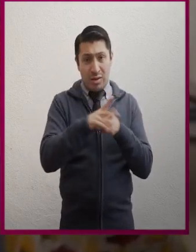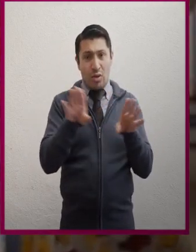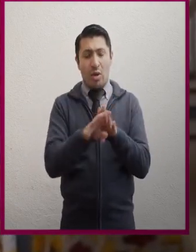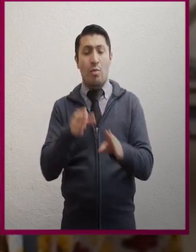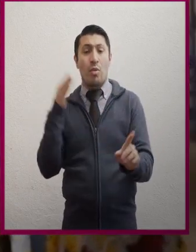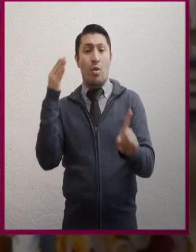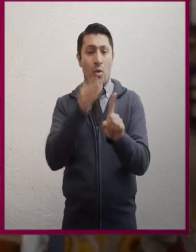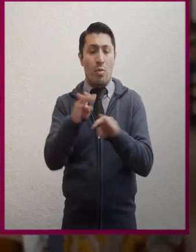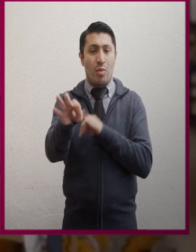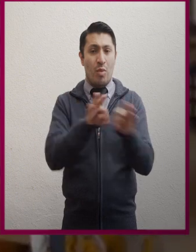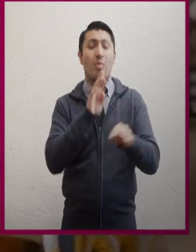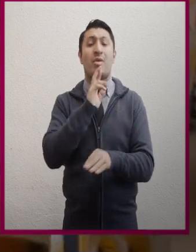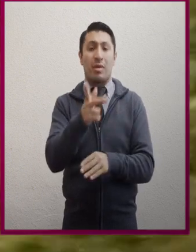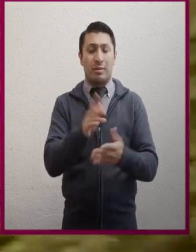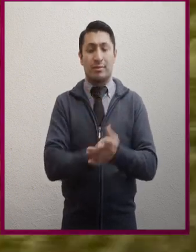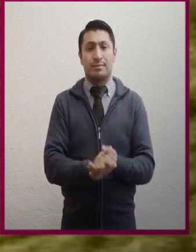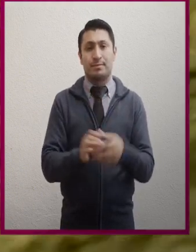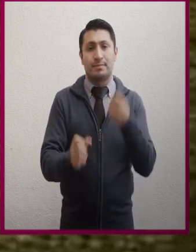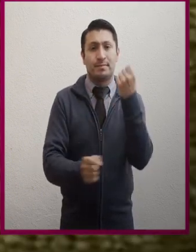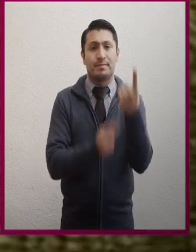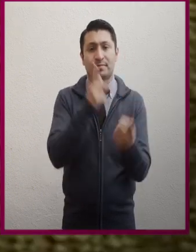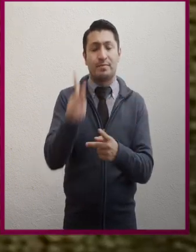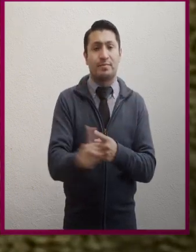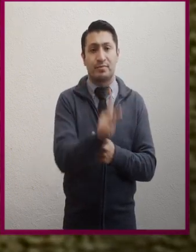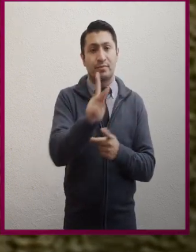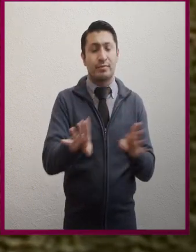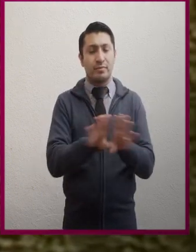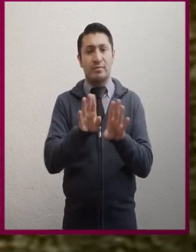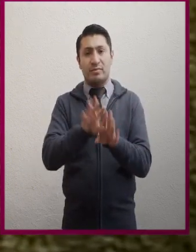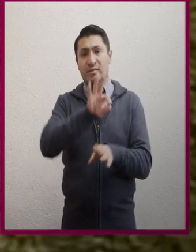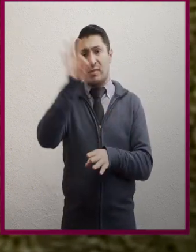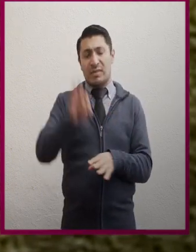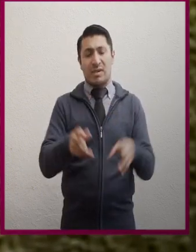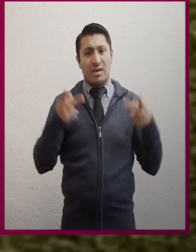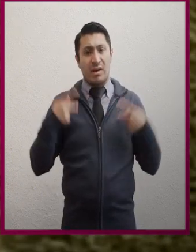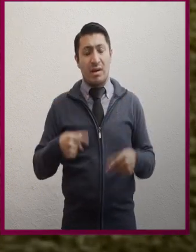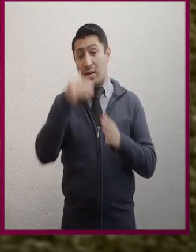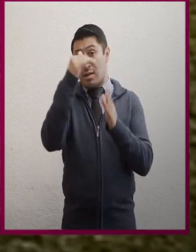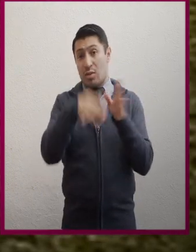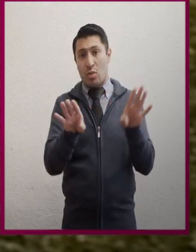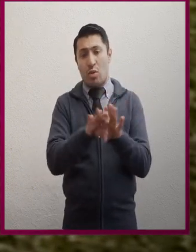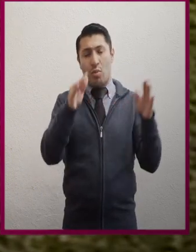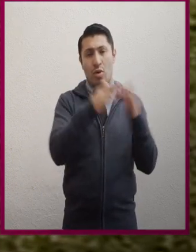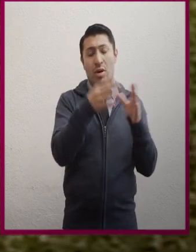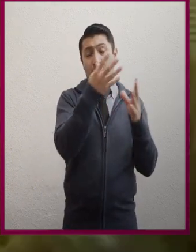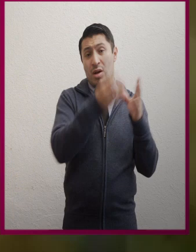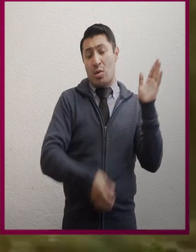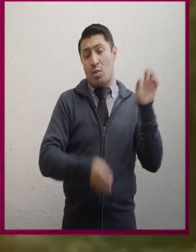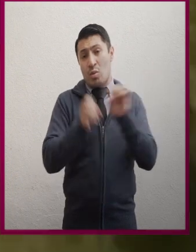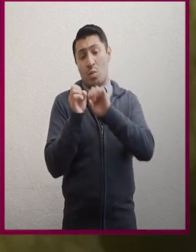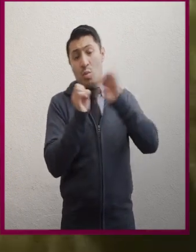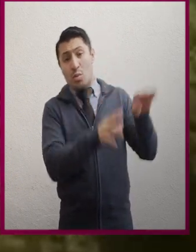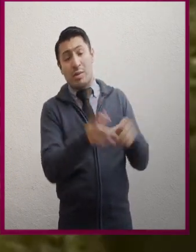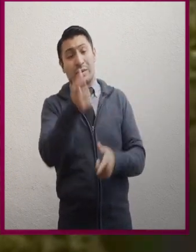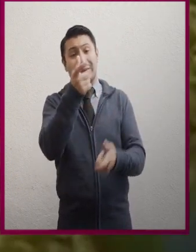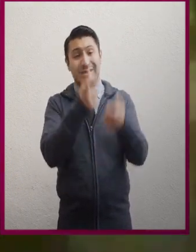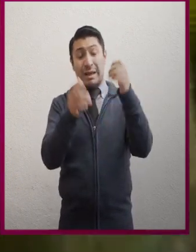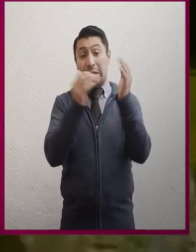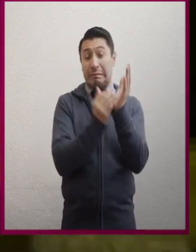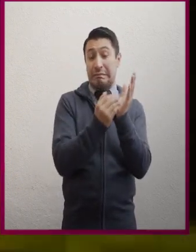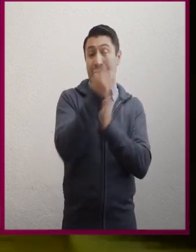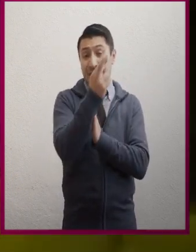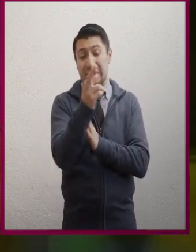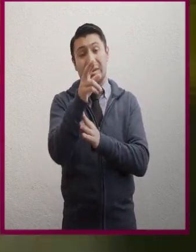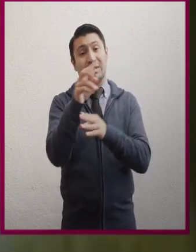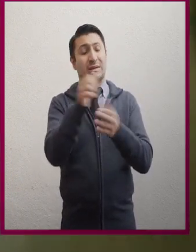país es la búsqueda de trabajo. En las zonas rurales, el porcentaje de migrantes internos que abandonan sus hogares por motivos